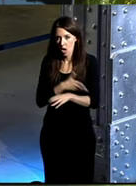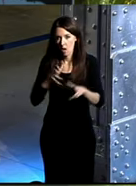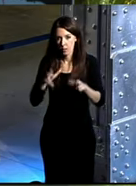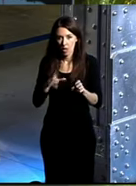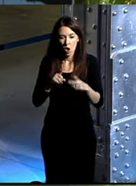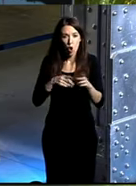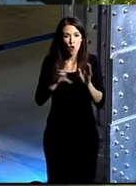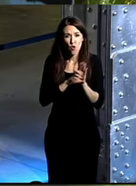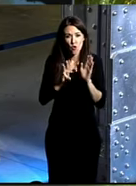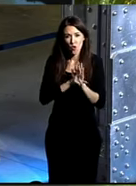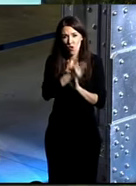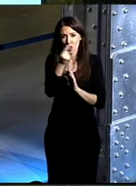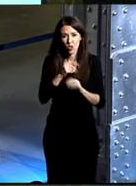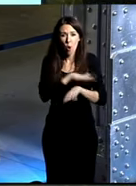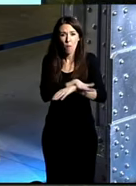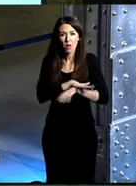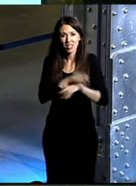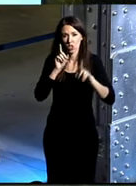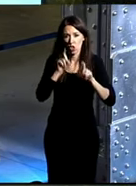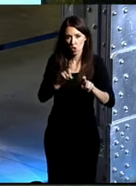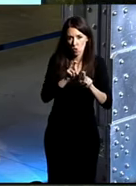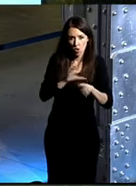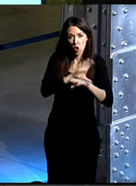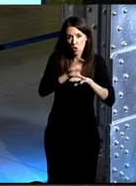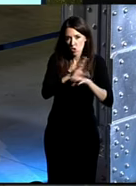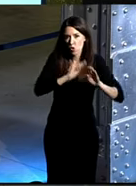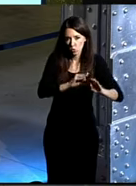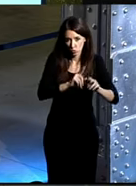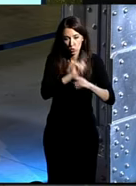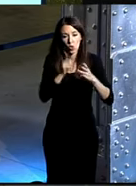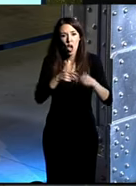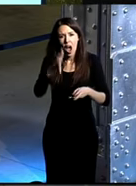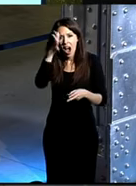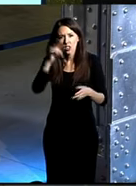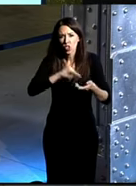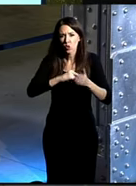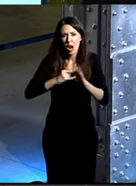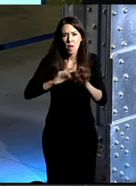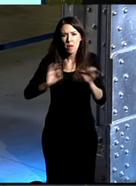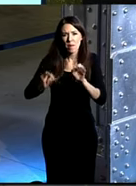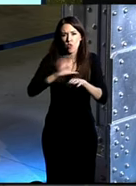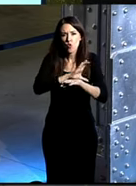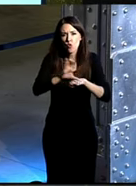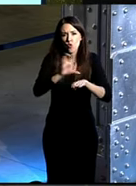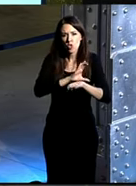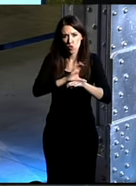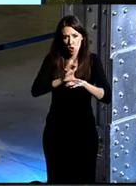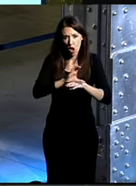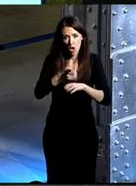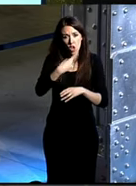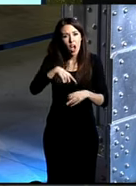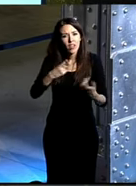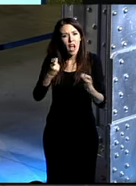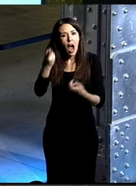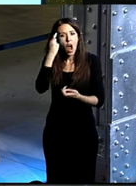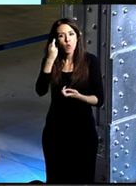los currículum diseñados por los ministerios de educación, estamos hartos de la planificación curricular. Lo que necesitamos es que los alumnos